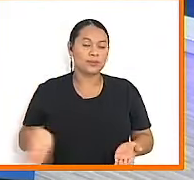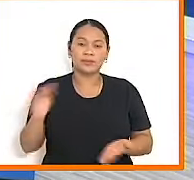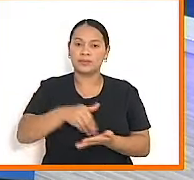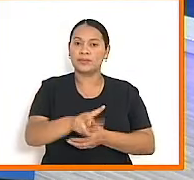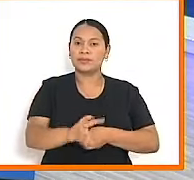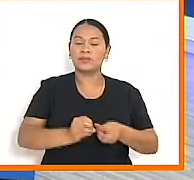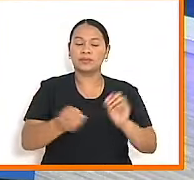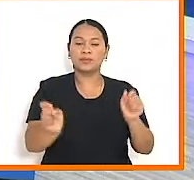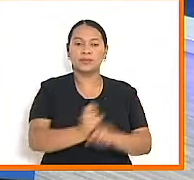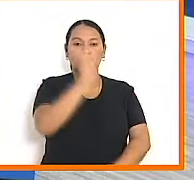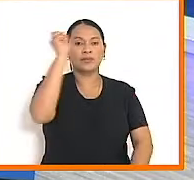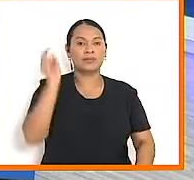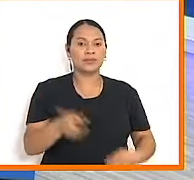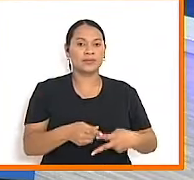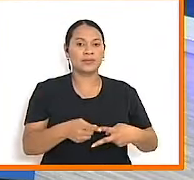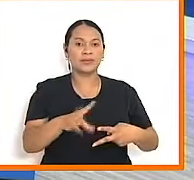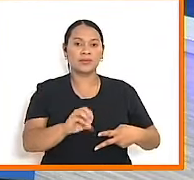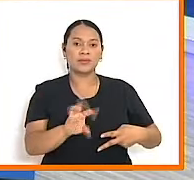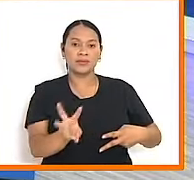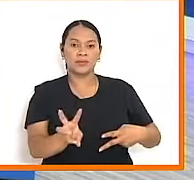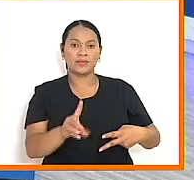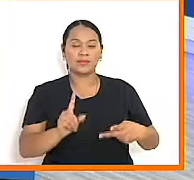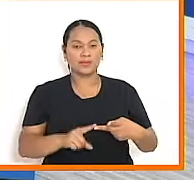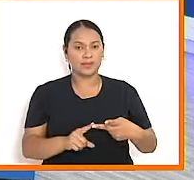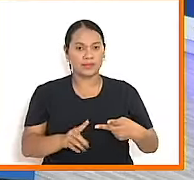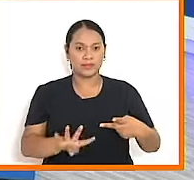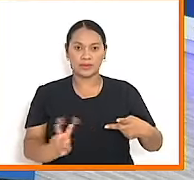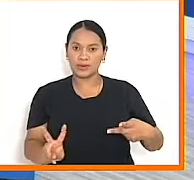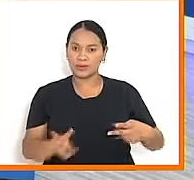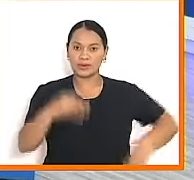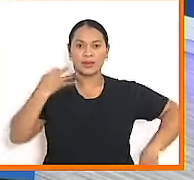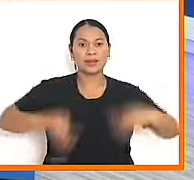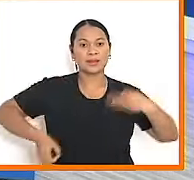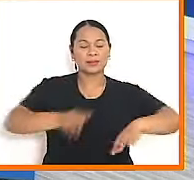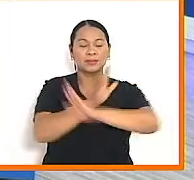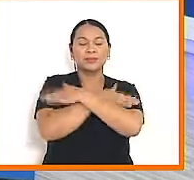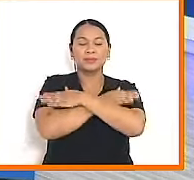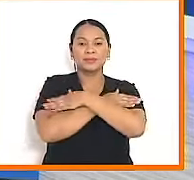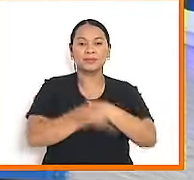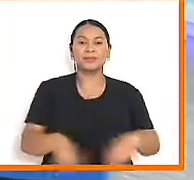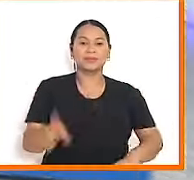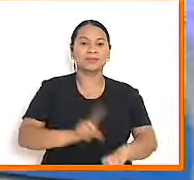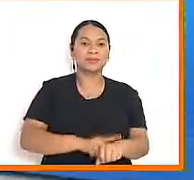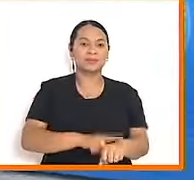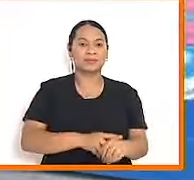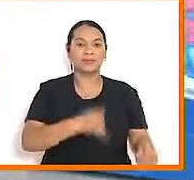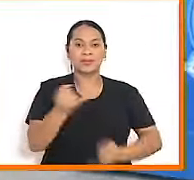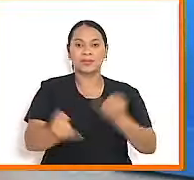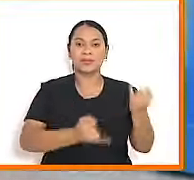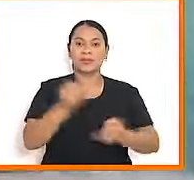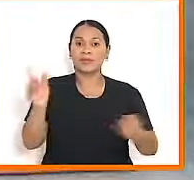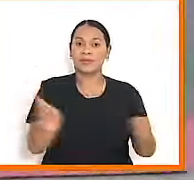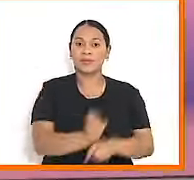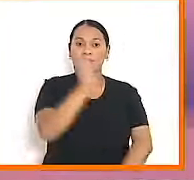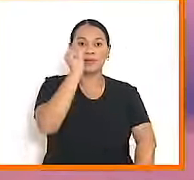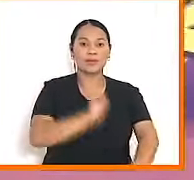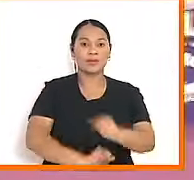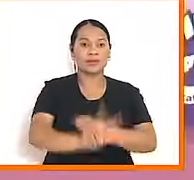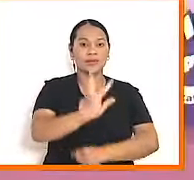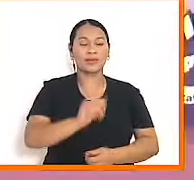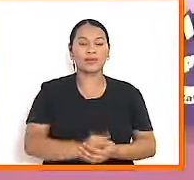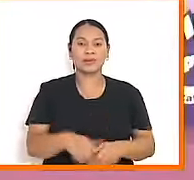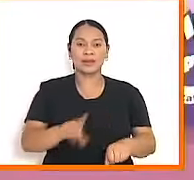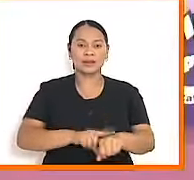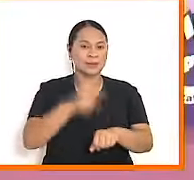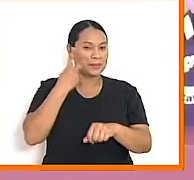1, 06. En posición 2, 42. Muchas felicidades. Llegó el momento de pegar y ganar en Pega 3. 3